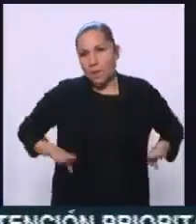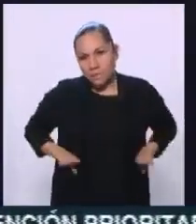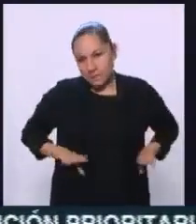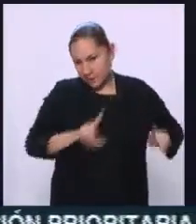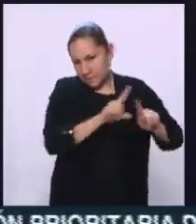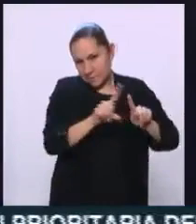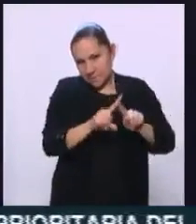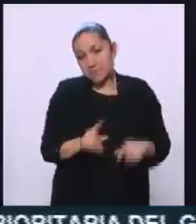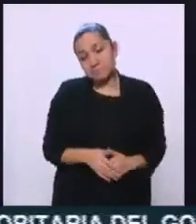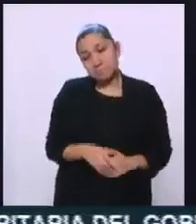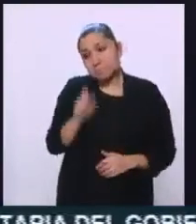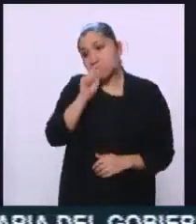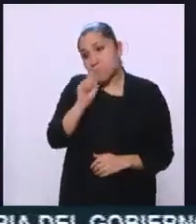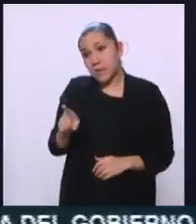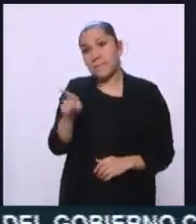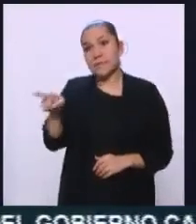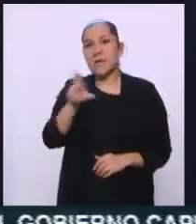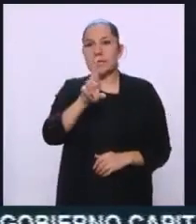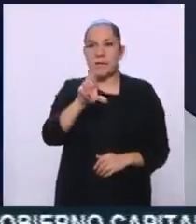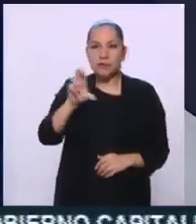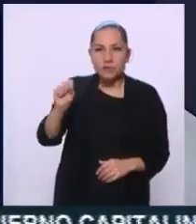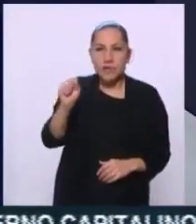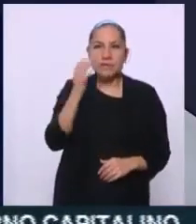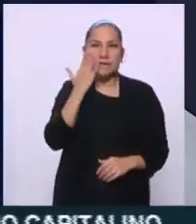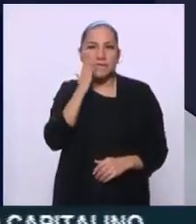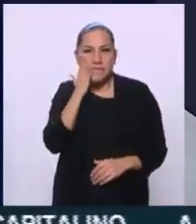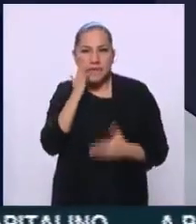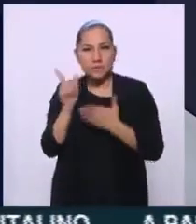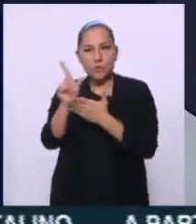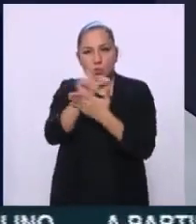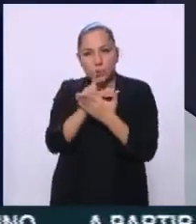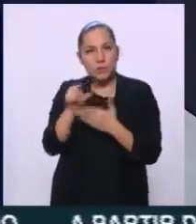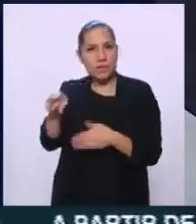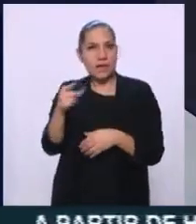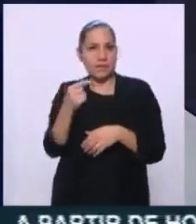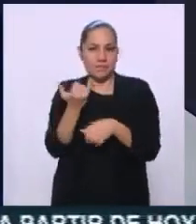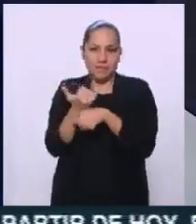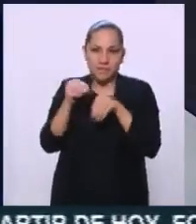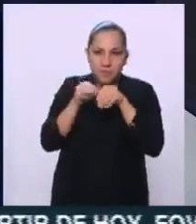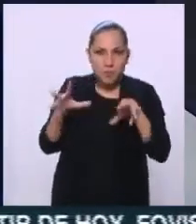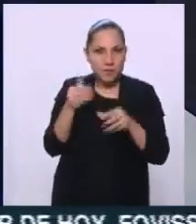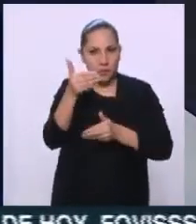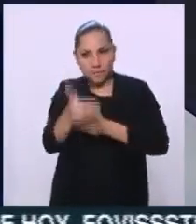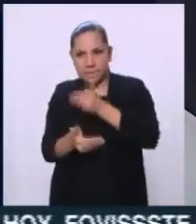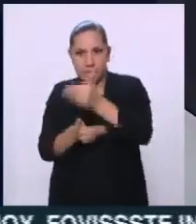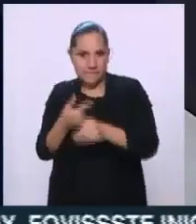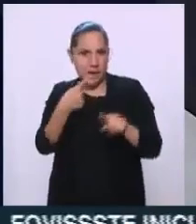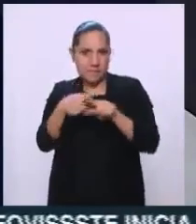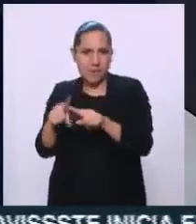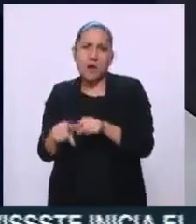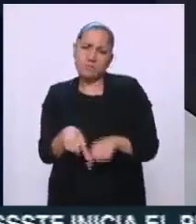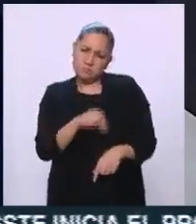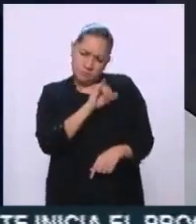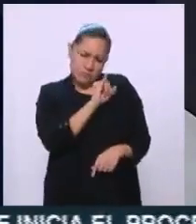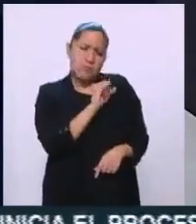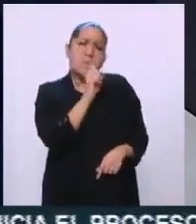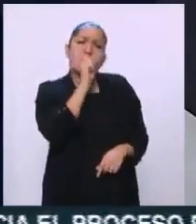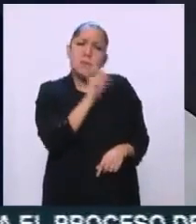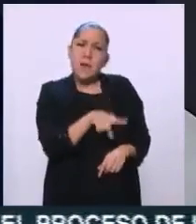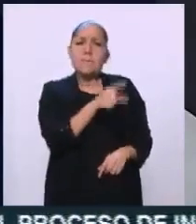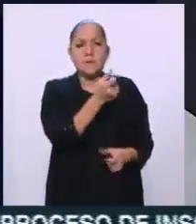sociales también. Sí, bueno, evidentemente hay empresas, chiquito, ¿no? Hay empresas que están dedicadas al boicot